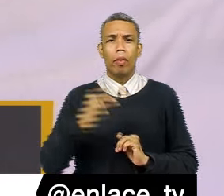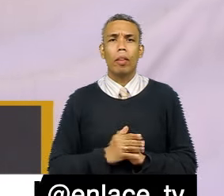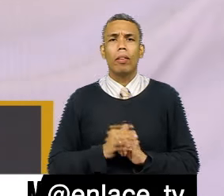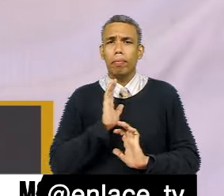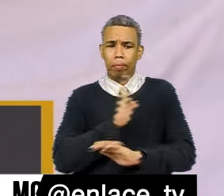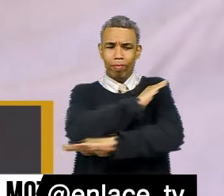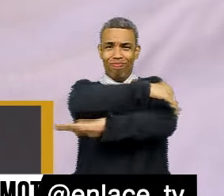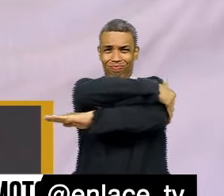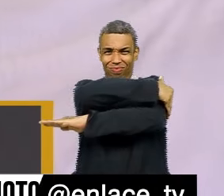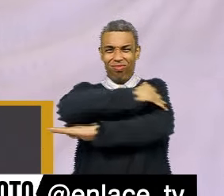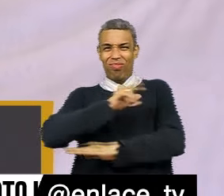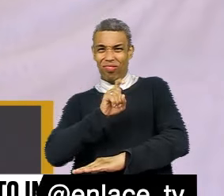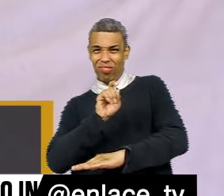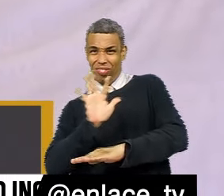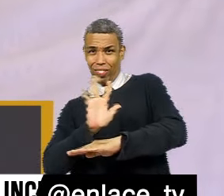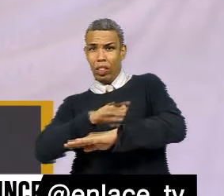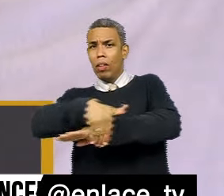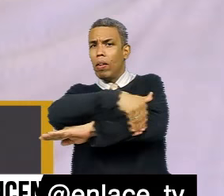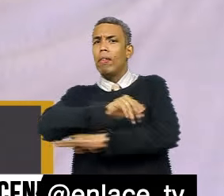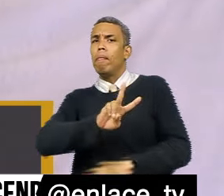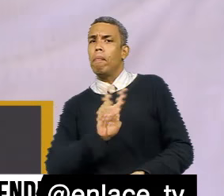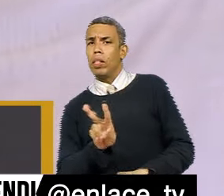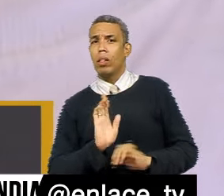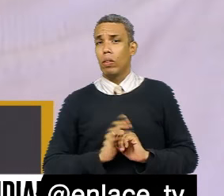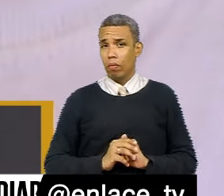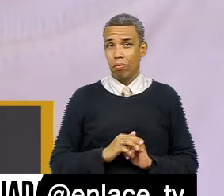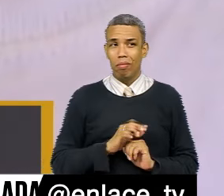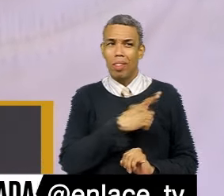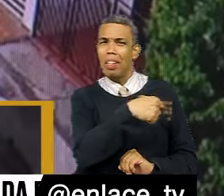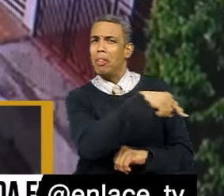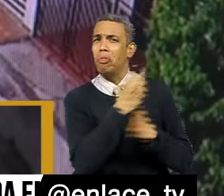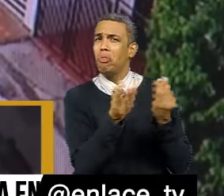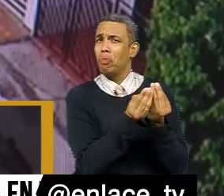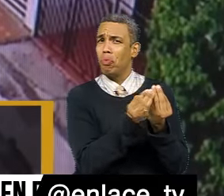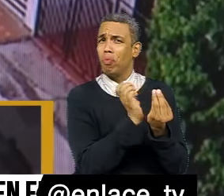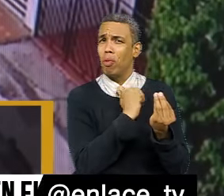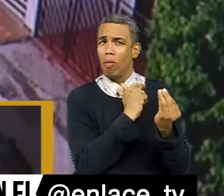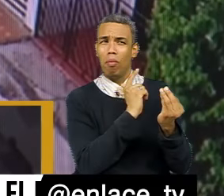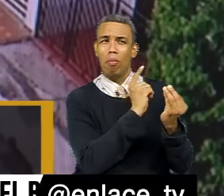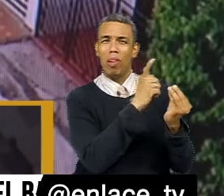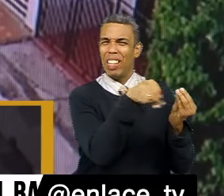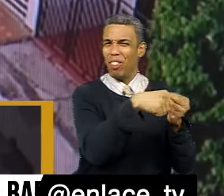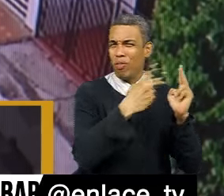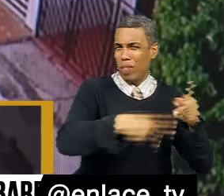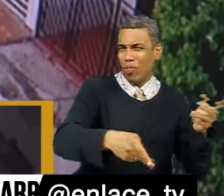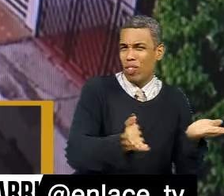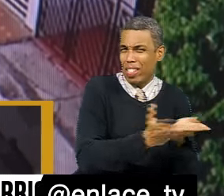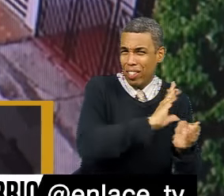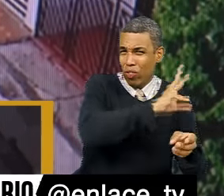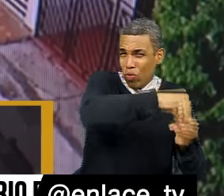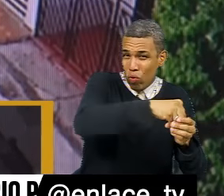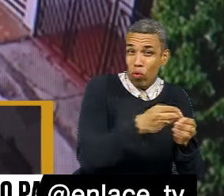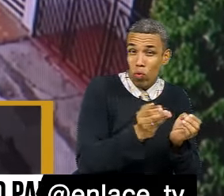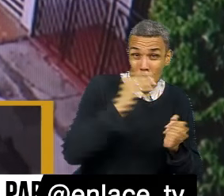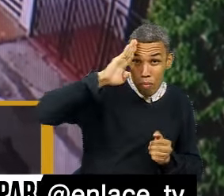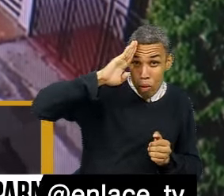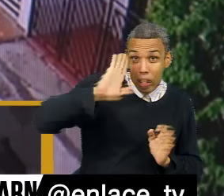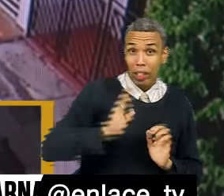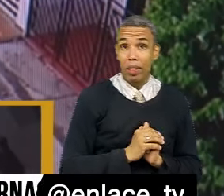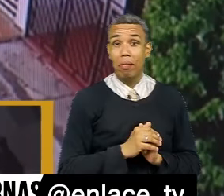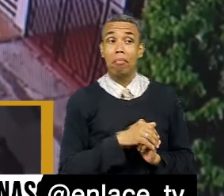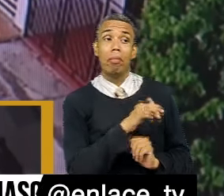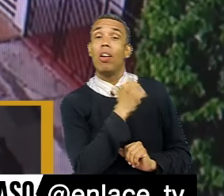65 con 22A. Sucede que a uno de ellos la moto no le quiso prender en el momento en que vino a recoger la moto. Y entonces él empezó a